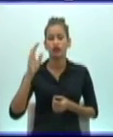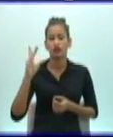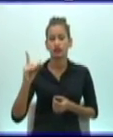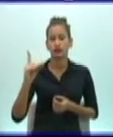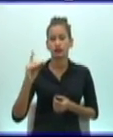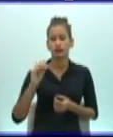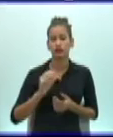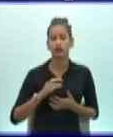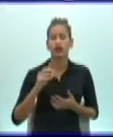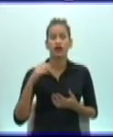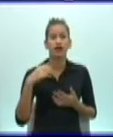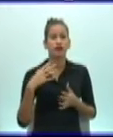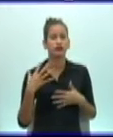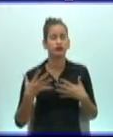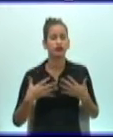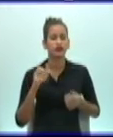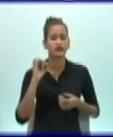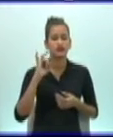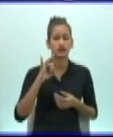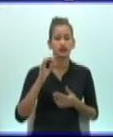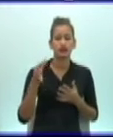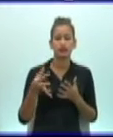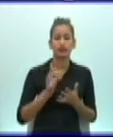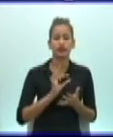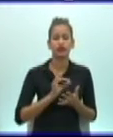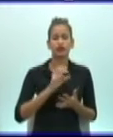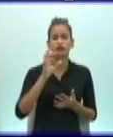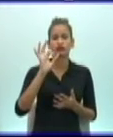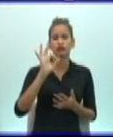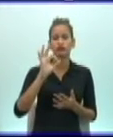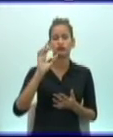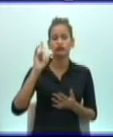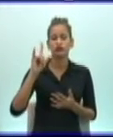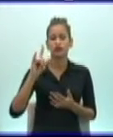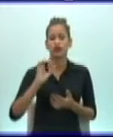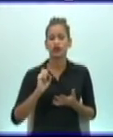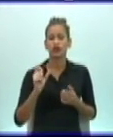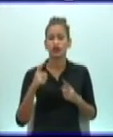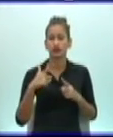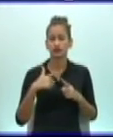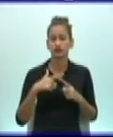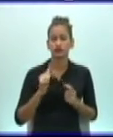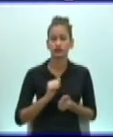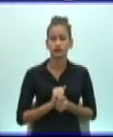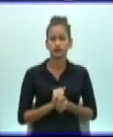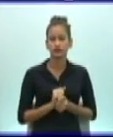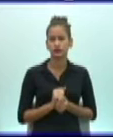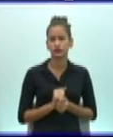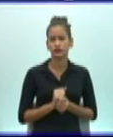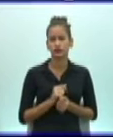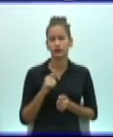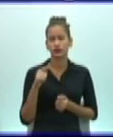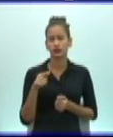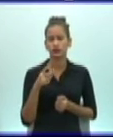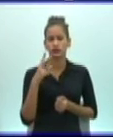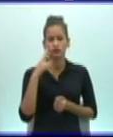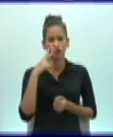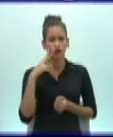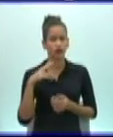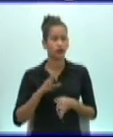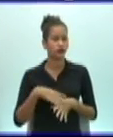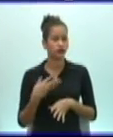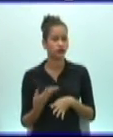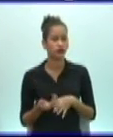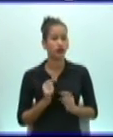la 7 de la página 89 del libro de texto. También vas a localizar en tu